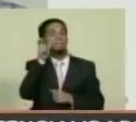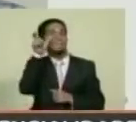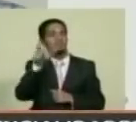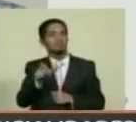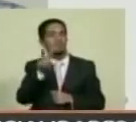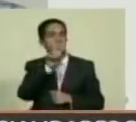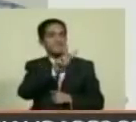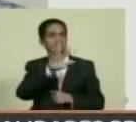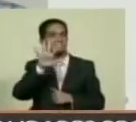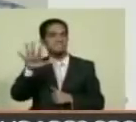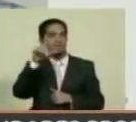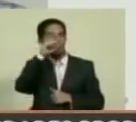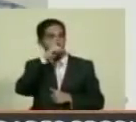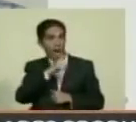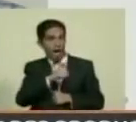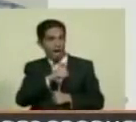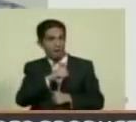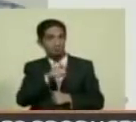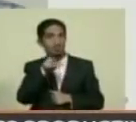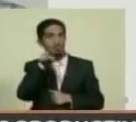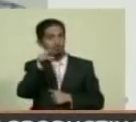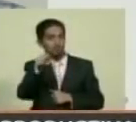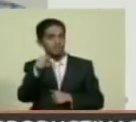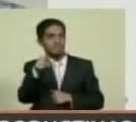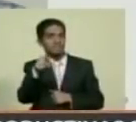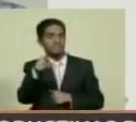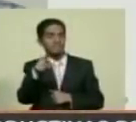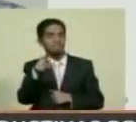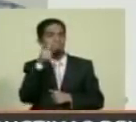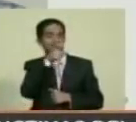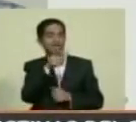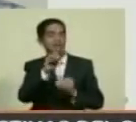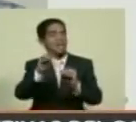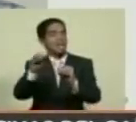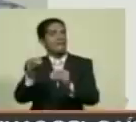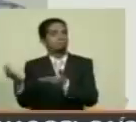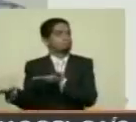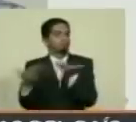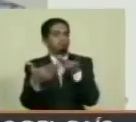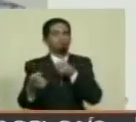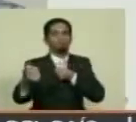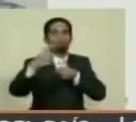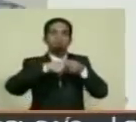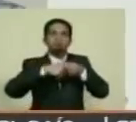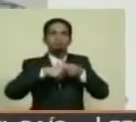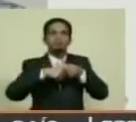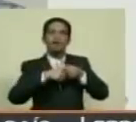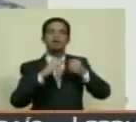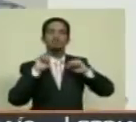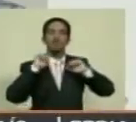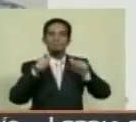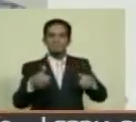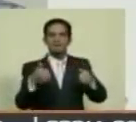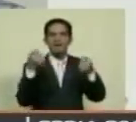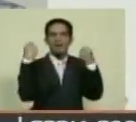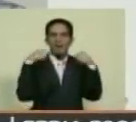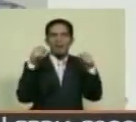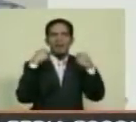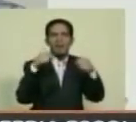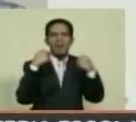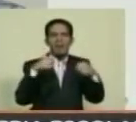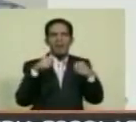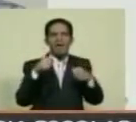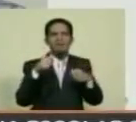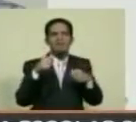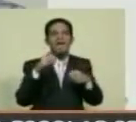años de edad fue uno de los reclutados para el entrenamiento en la posada